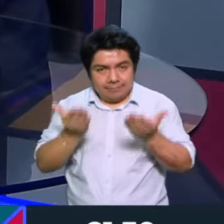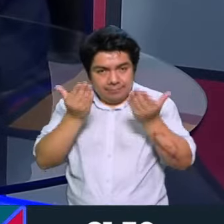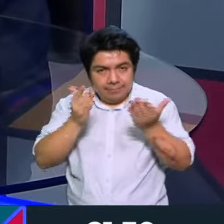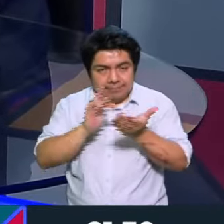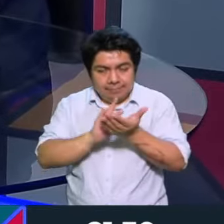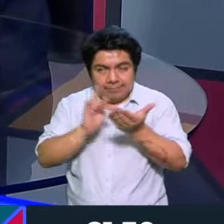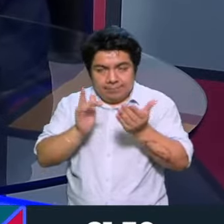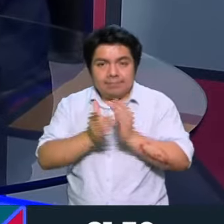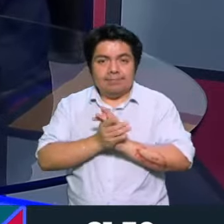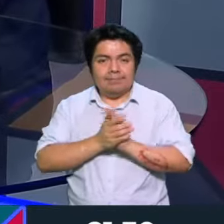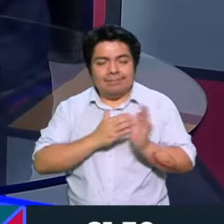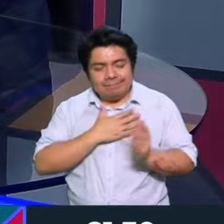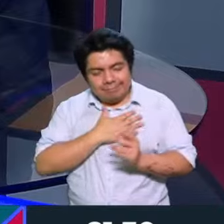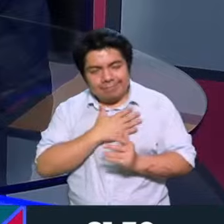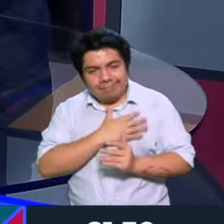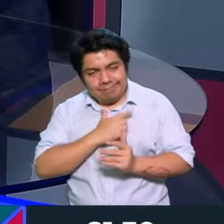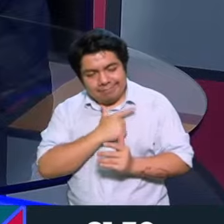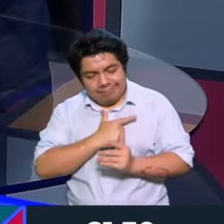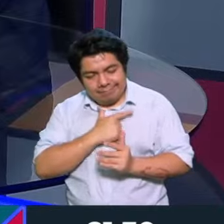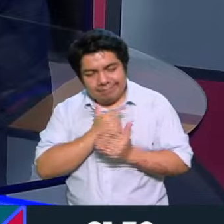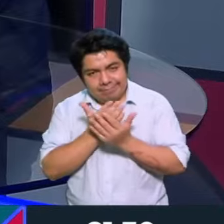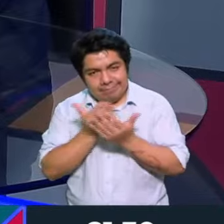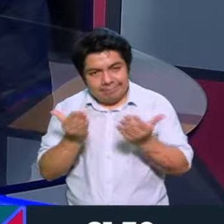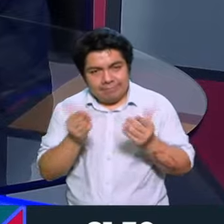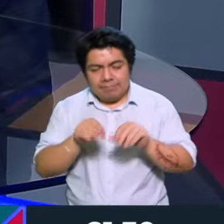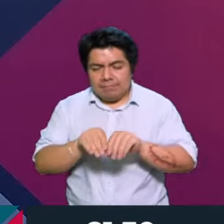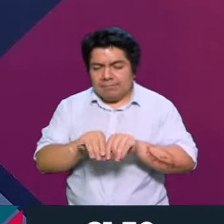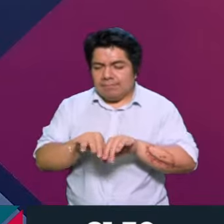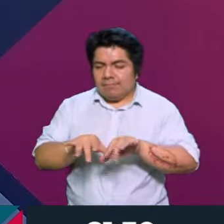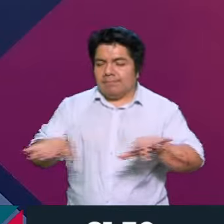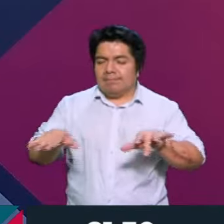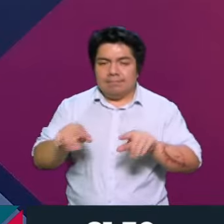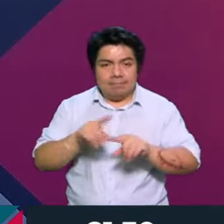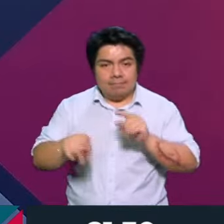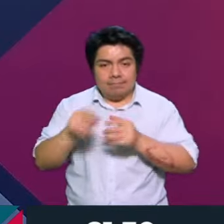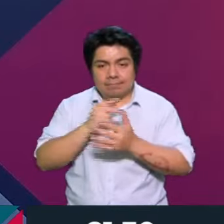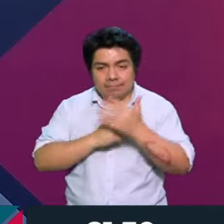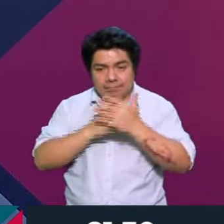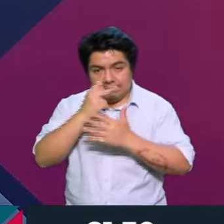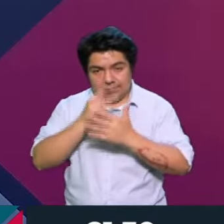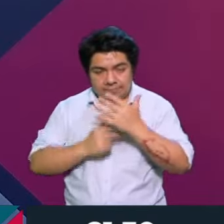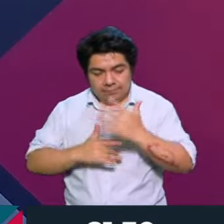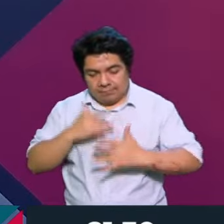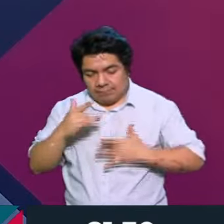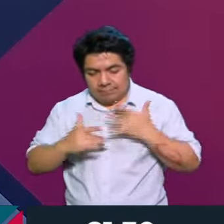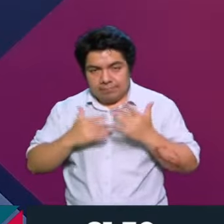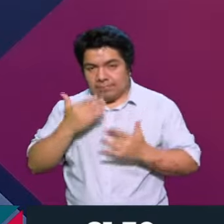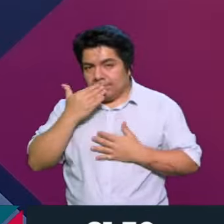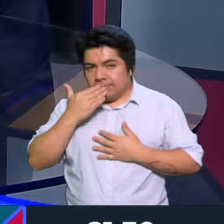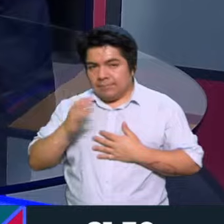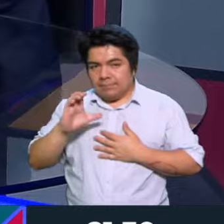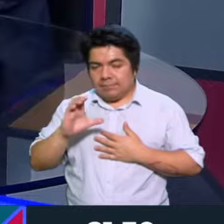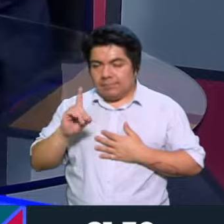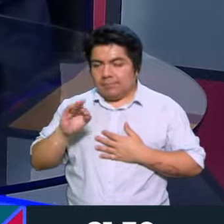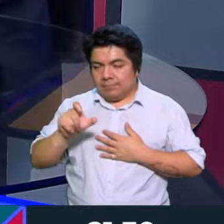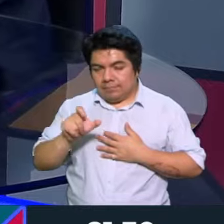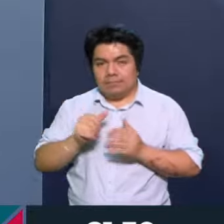nosotros es un gusto darle difusión a uno de los programas pues más sensibles del gobierno de la Ciudad de México. Excelente,